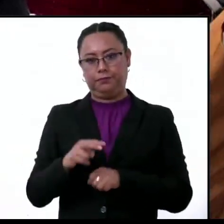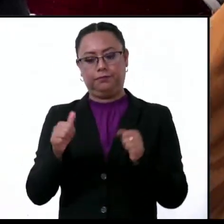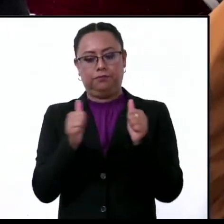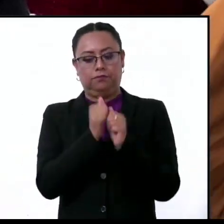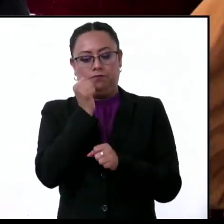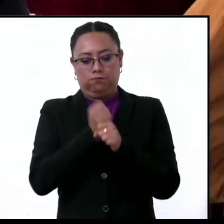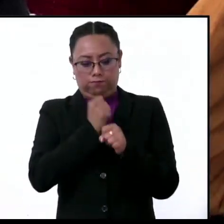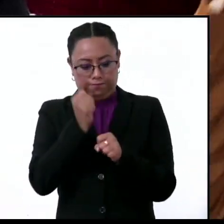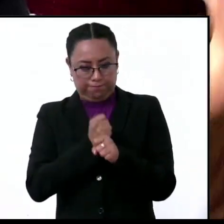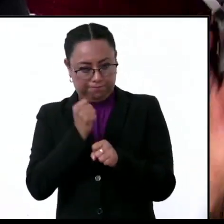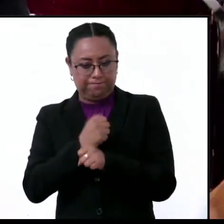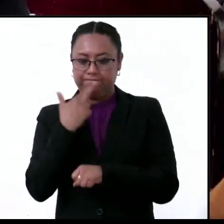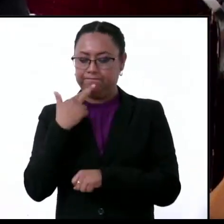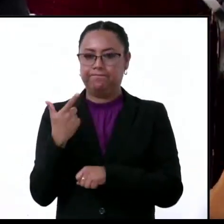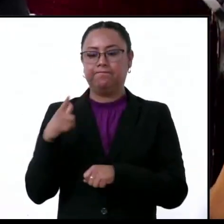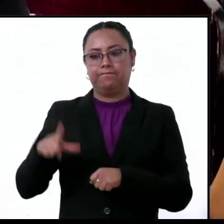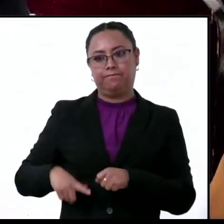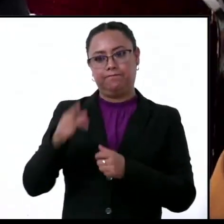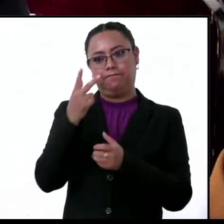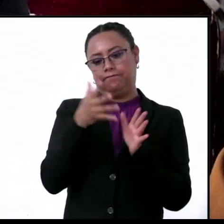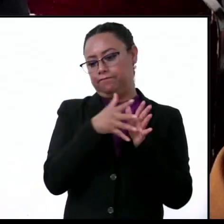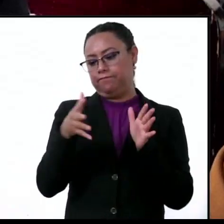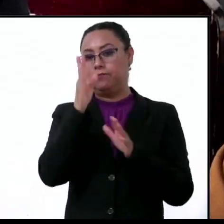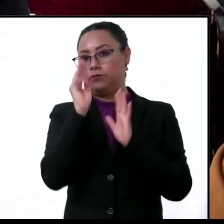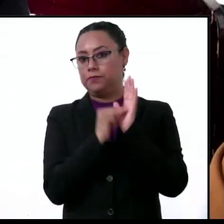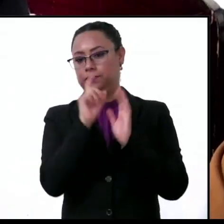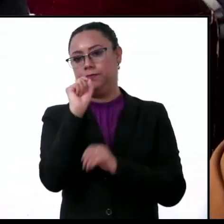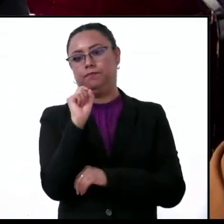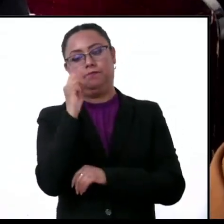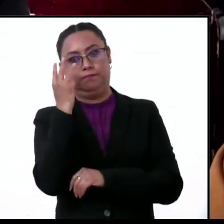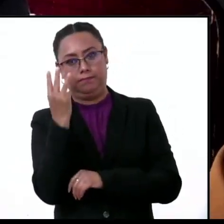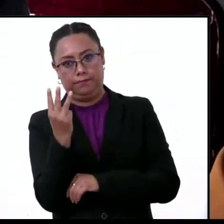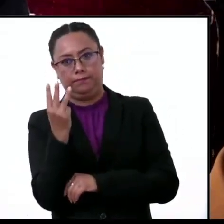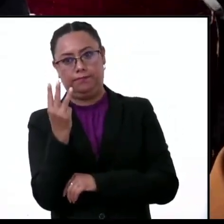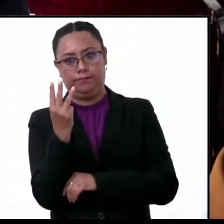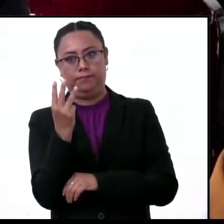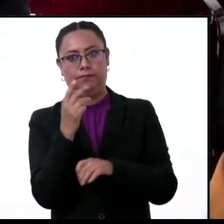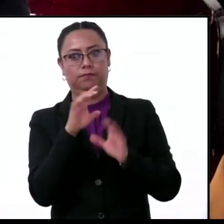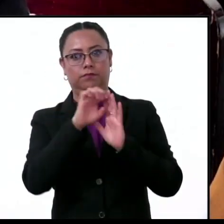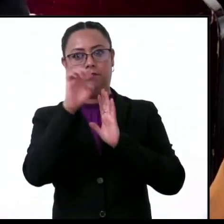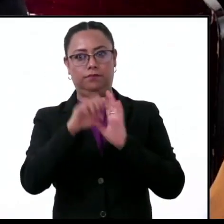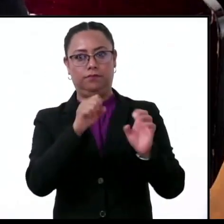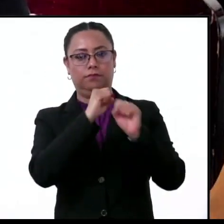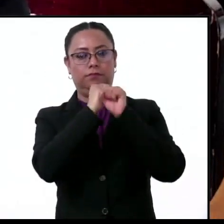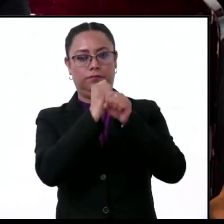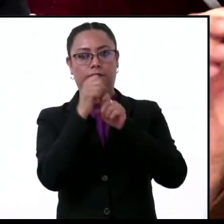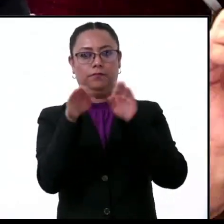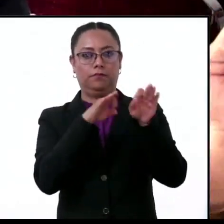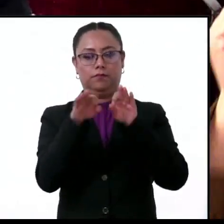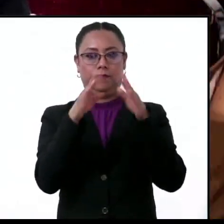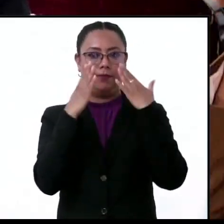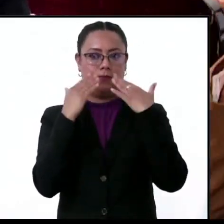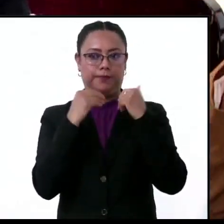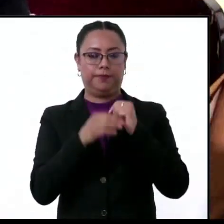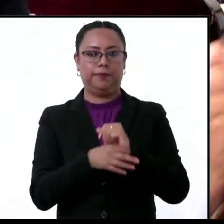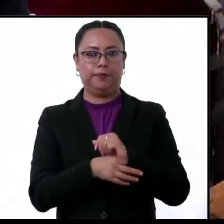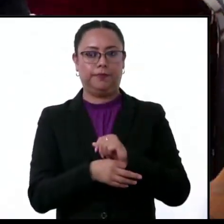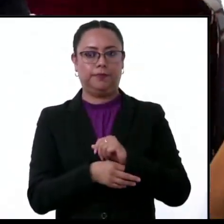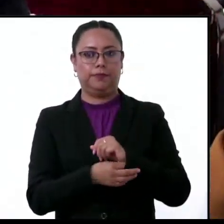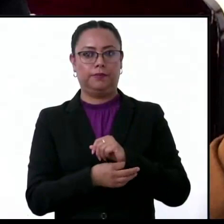de gobierno 2023 en el combate al desempleo.